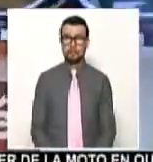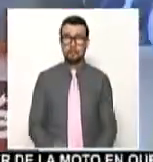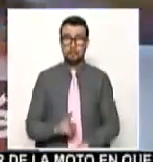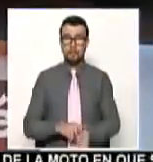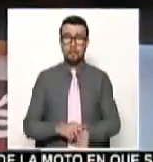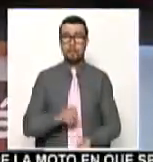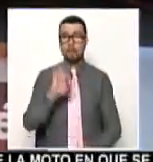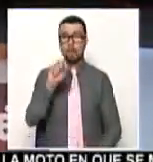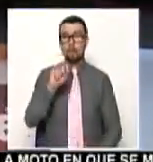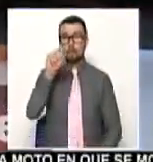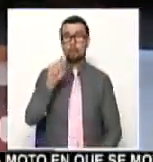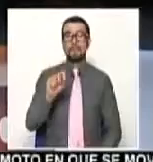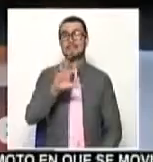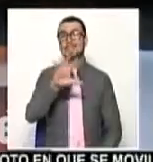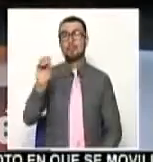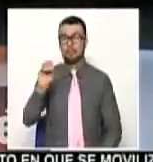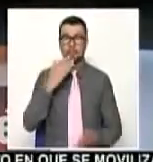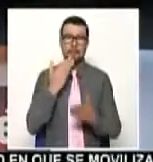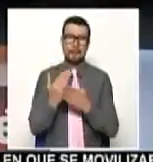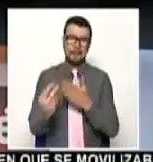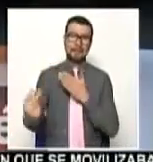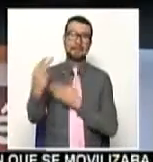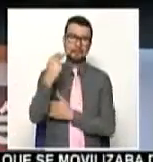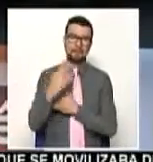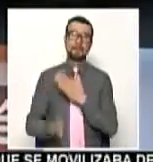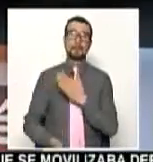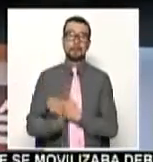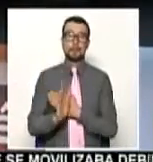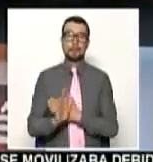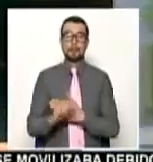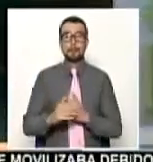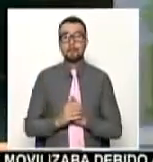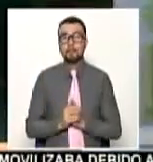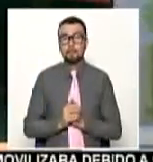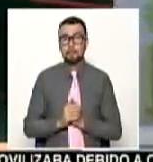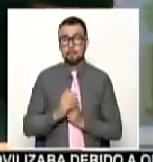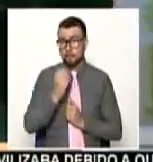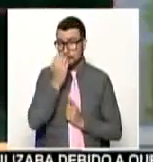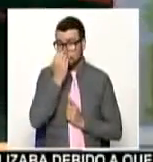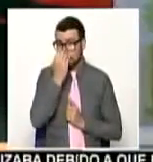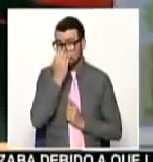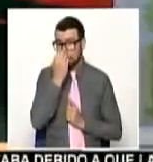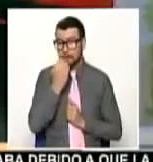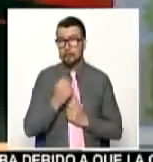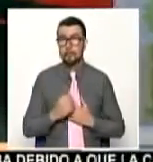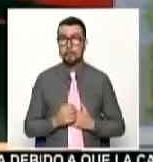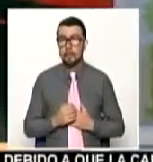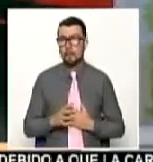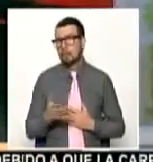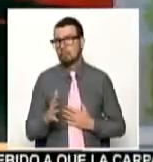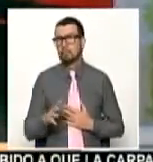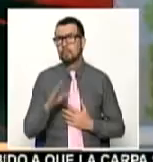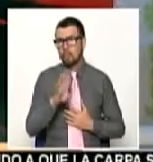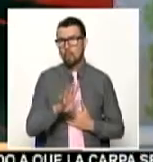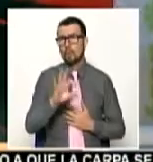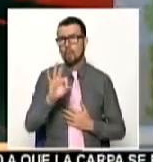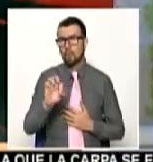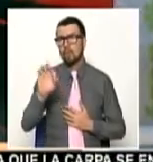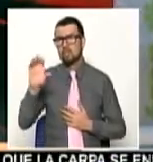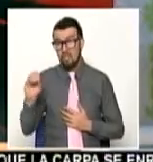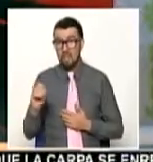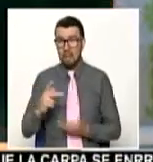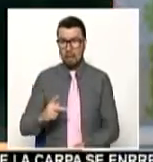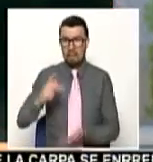De la noche, 50 minutos. Muchas gracias por continuar con Telecafé Noticias. Más de 480 kilos de marihuana